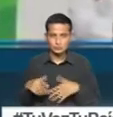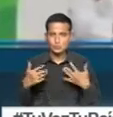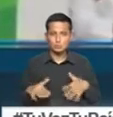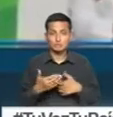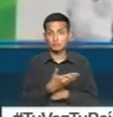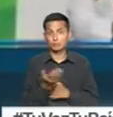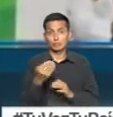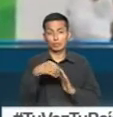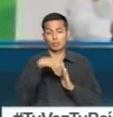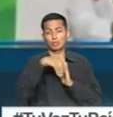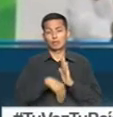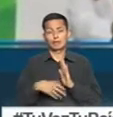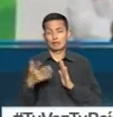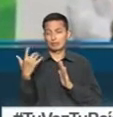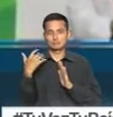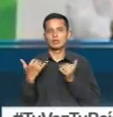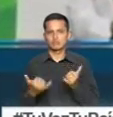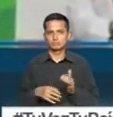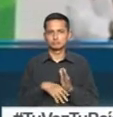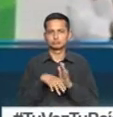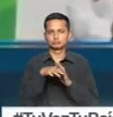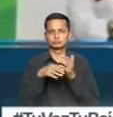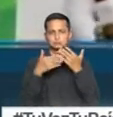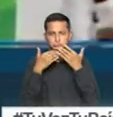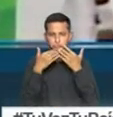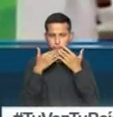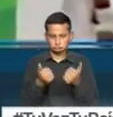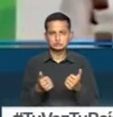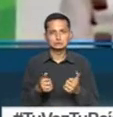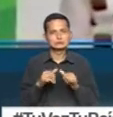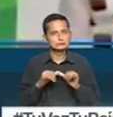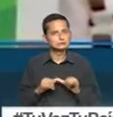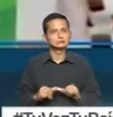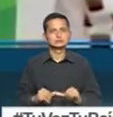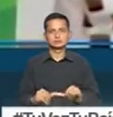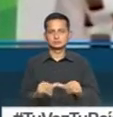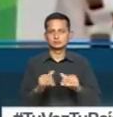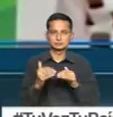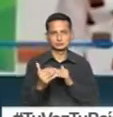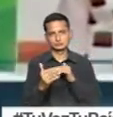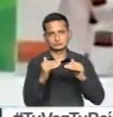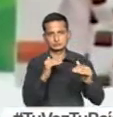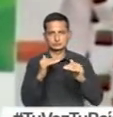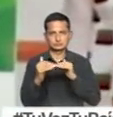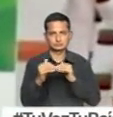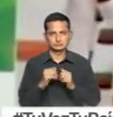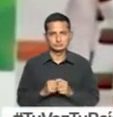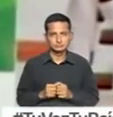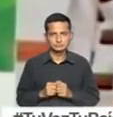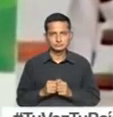crisis energéticas detrás de nosotros. Hemos logrado equilibrar la oferta y la demanda.